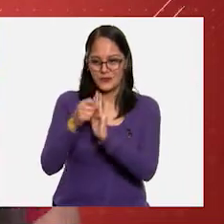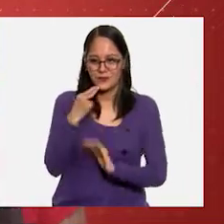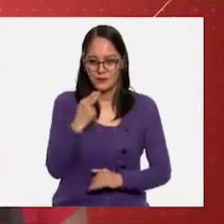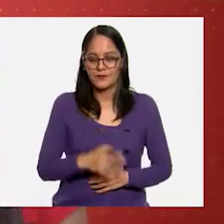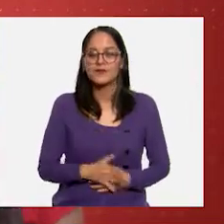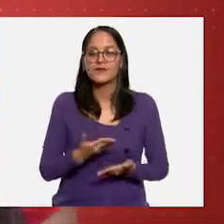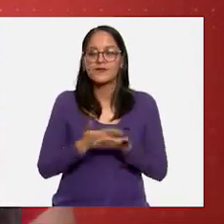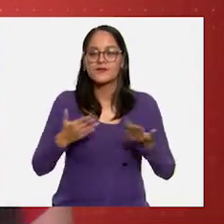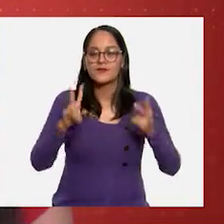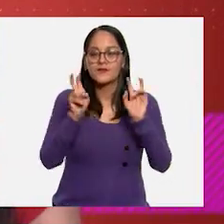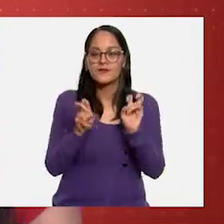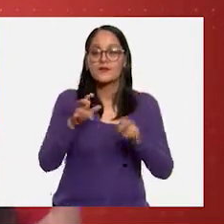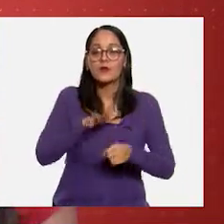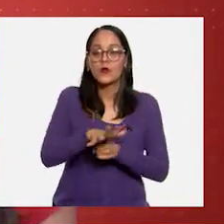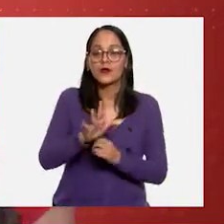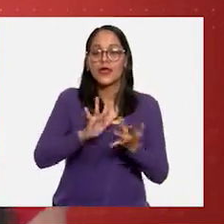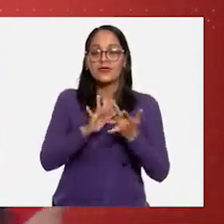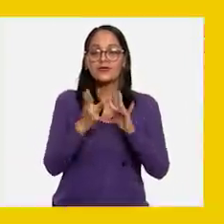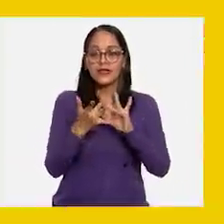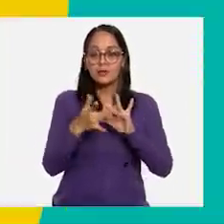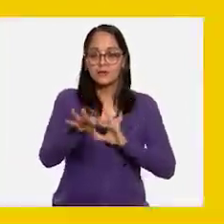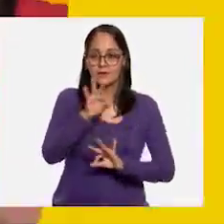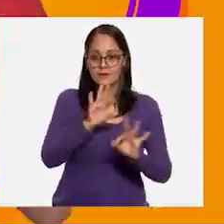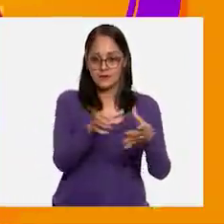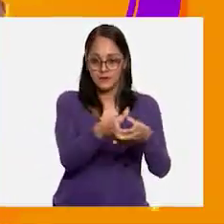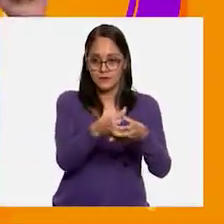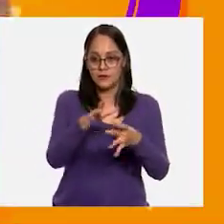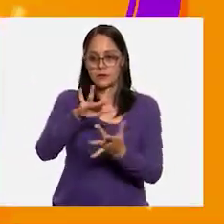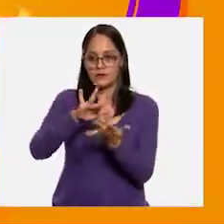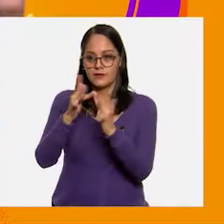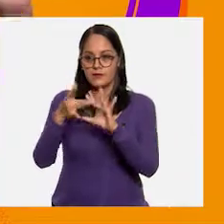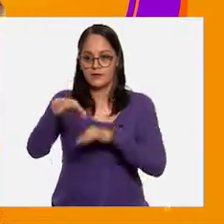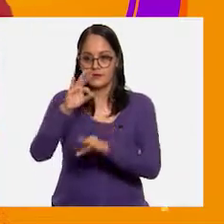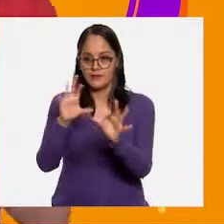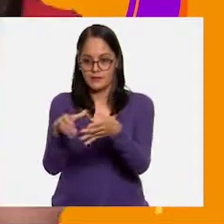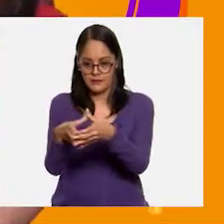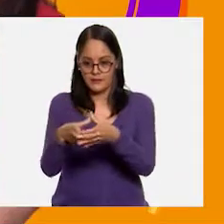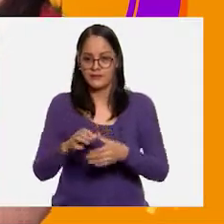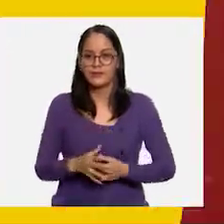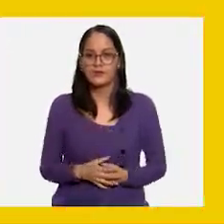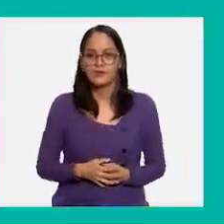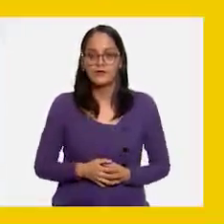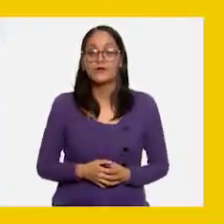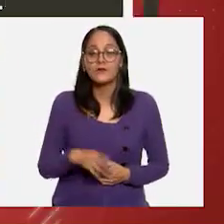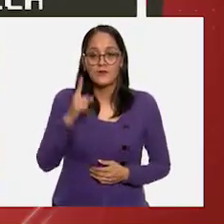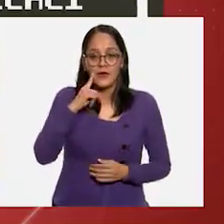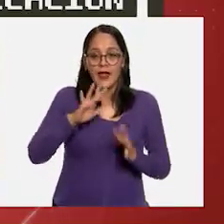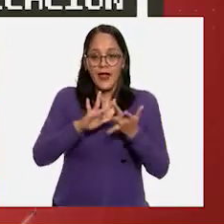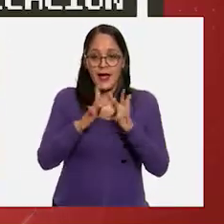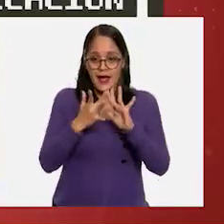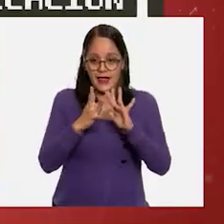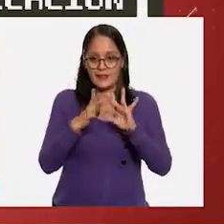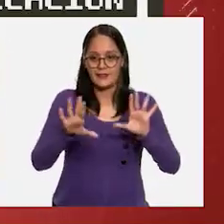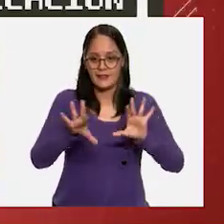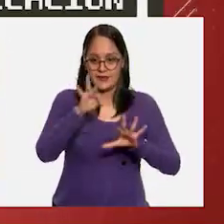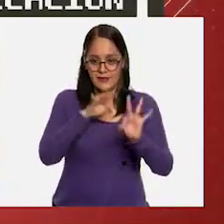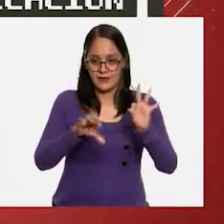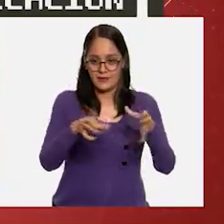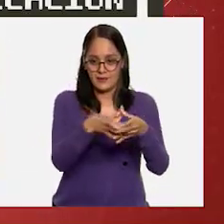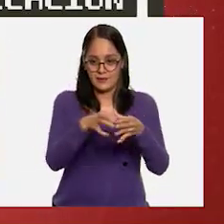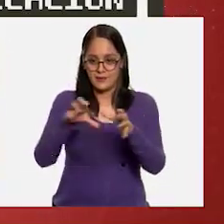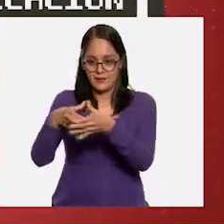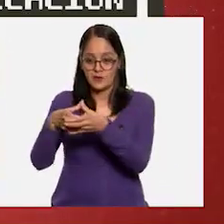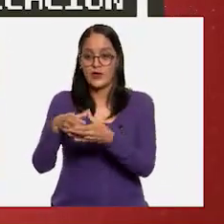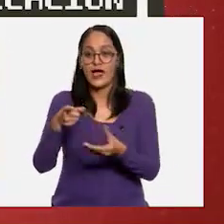al tema de hoy, redes de clasificación. Una red de clasificación es una estructura